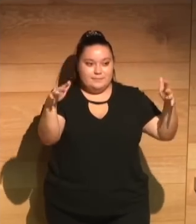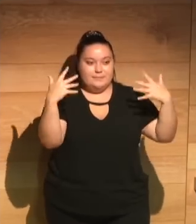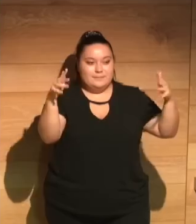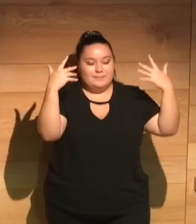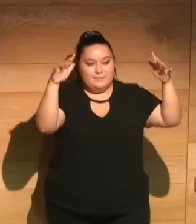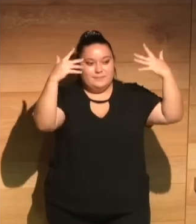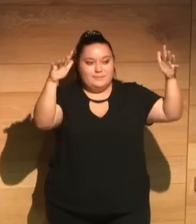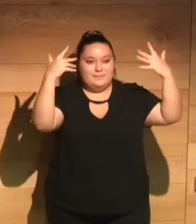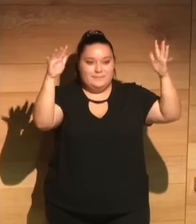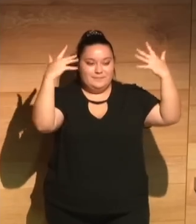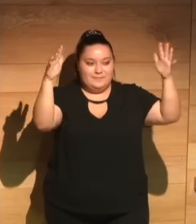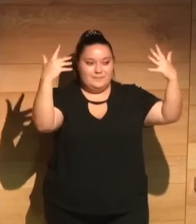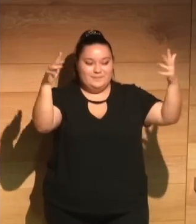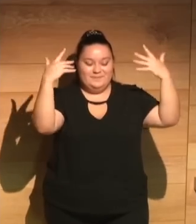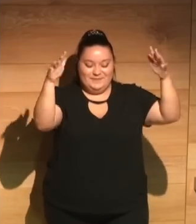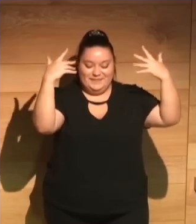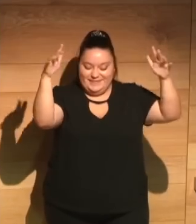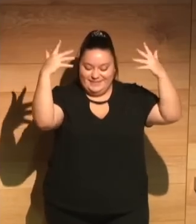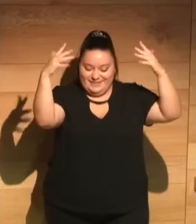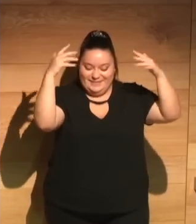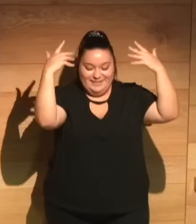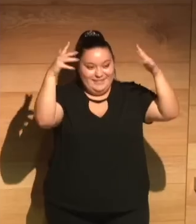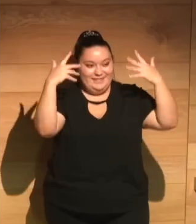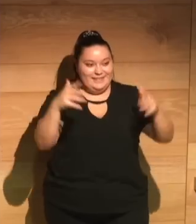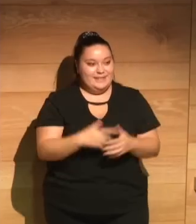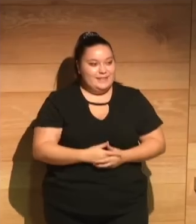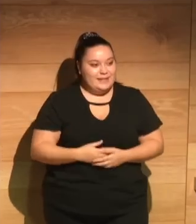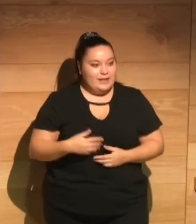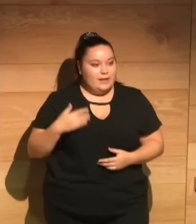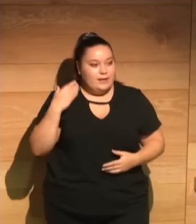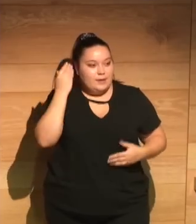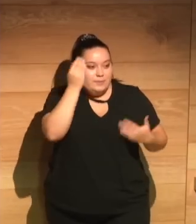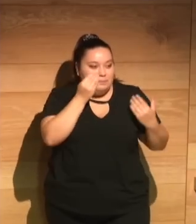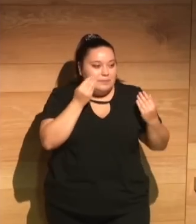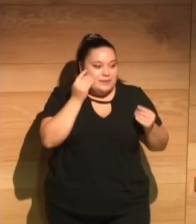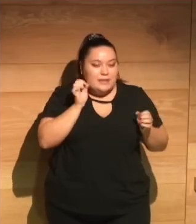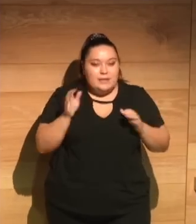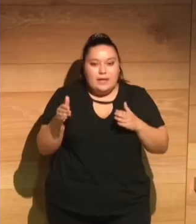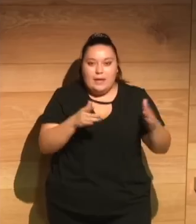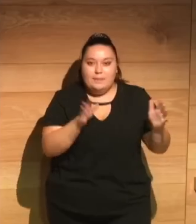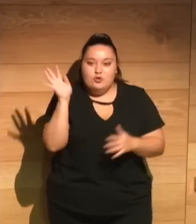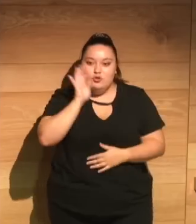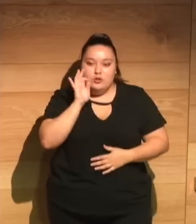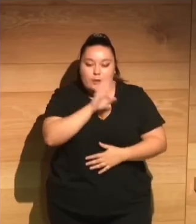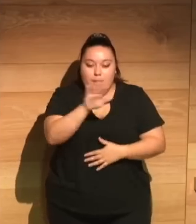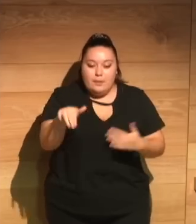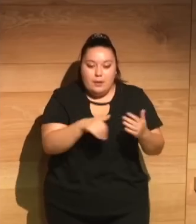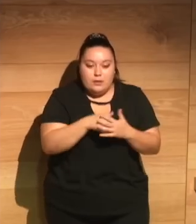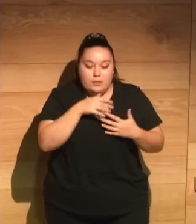¡Qué alegría, por favor! Y lo bonito que es pensar que esto es el camino de siglos para